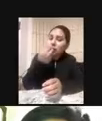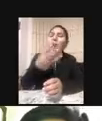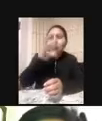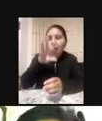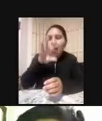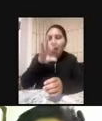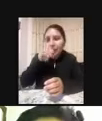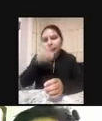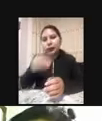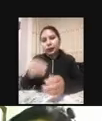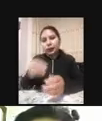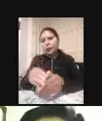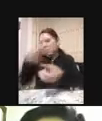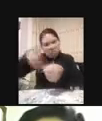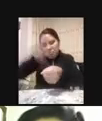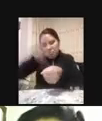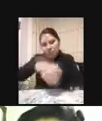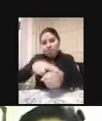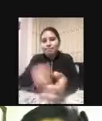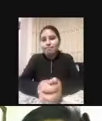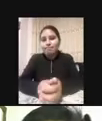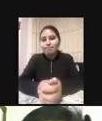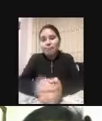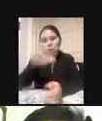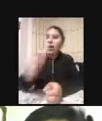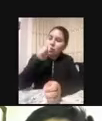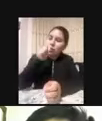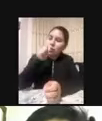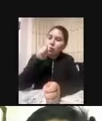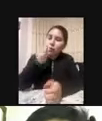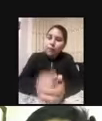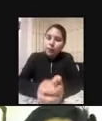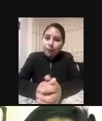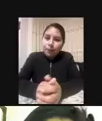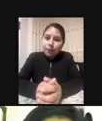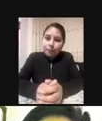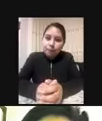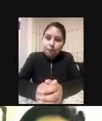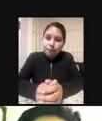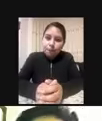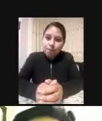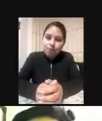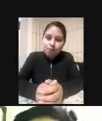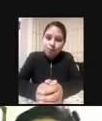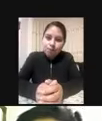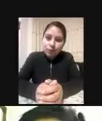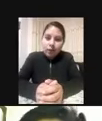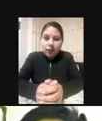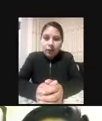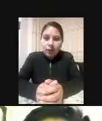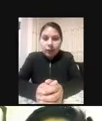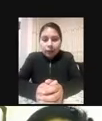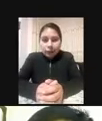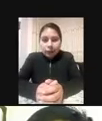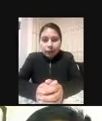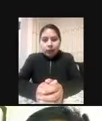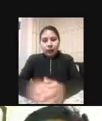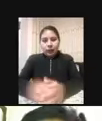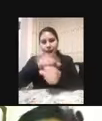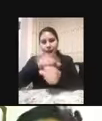acostumbrar a masticar y ya no a chupar todo el rato. Entonces, para trabajar esta hipotonía de la carita, hay